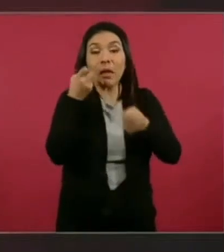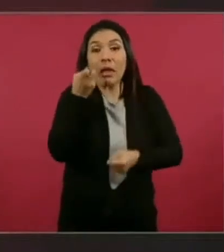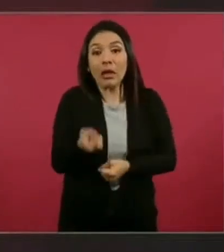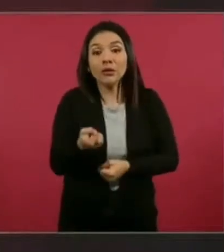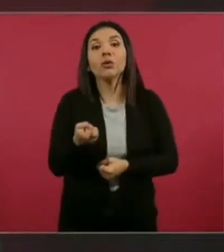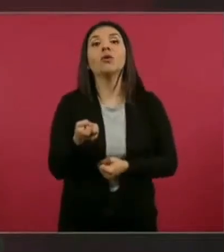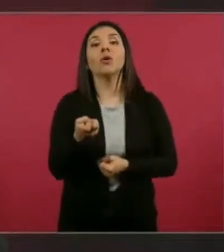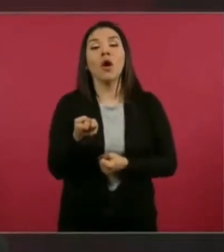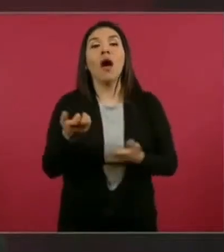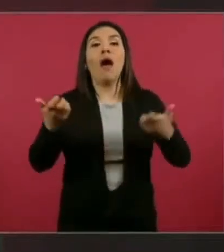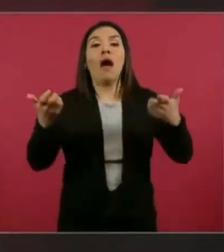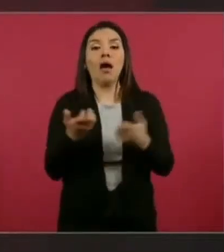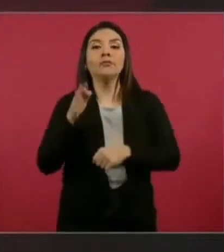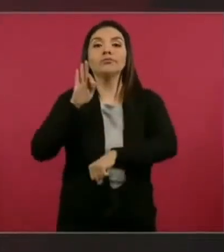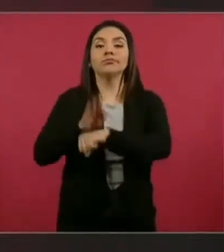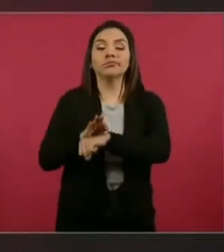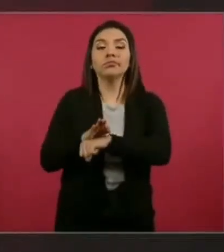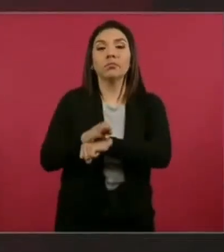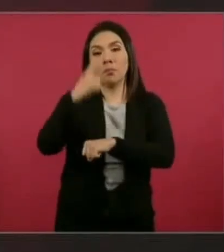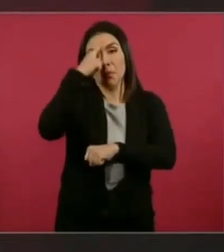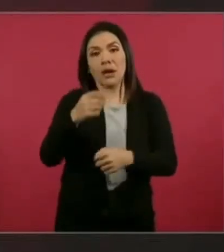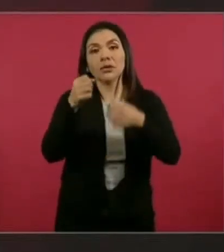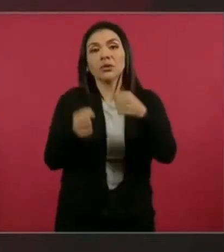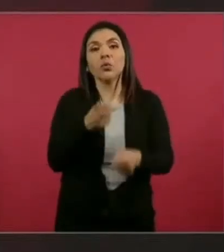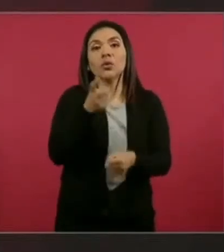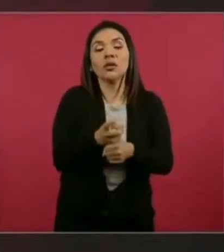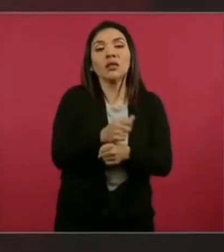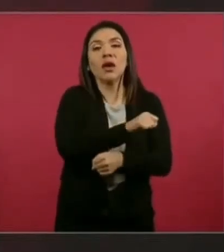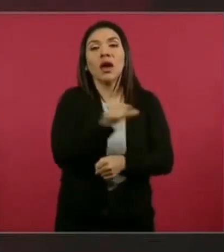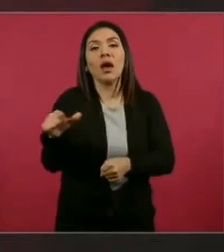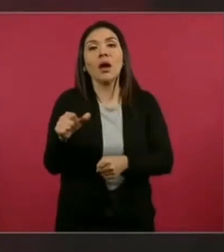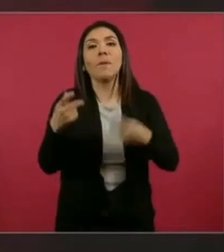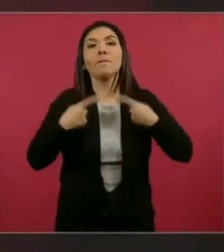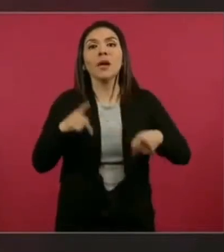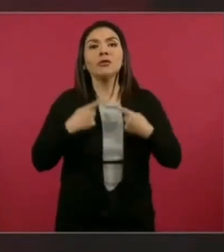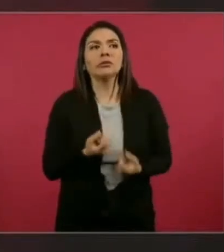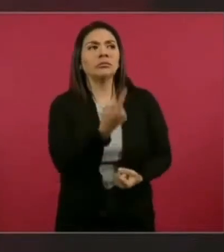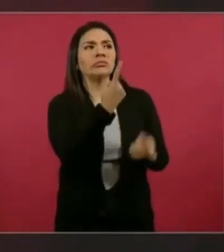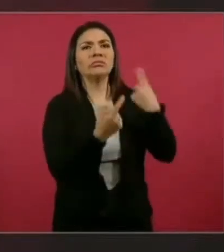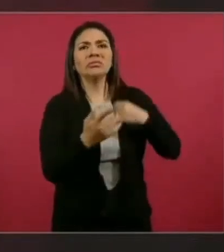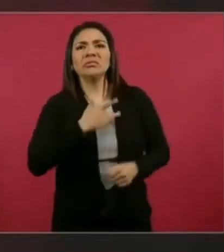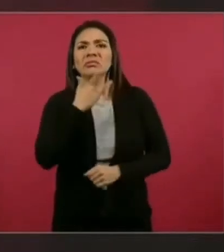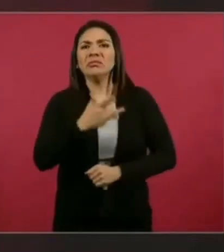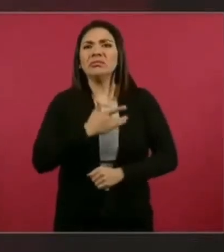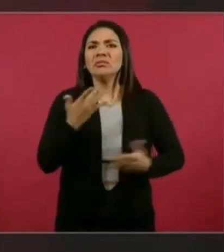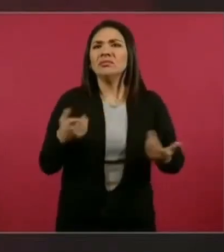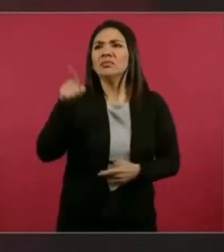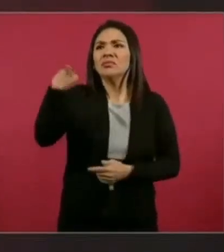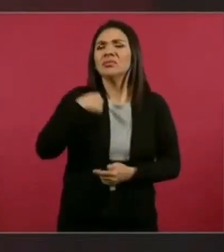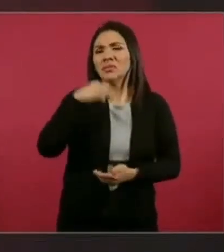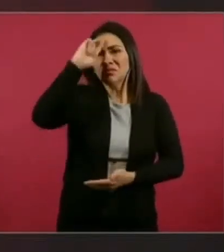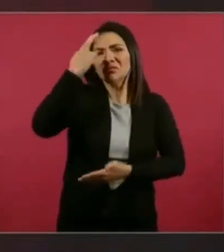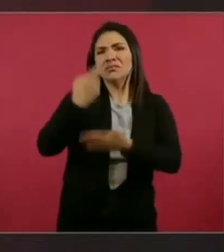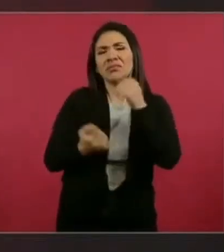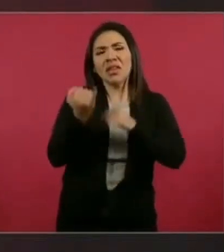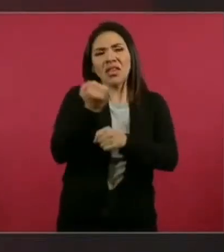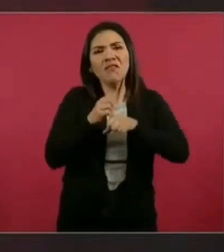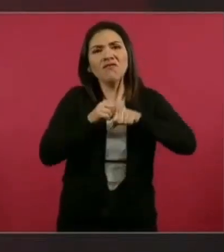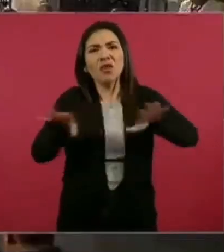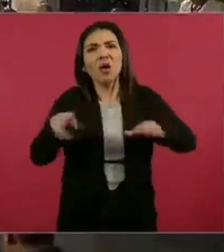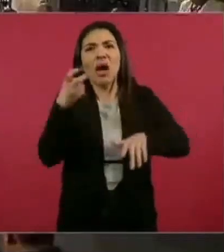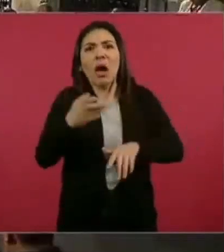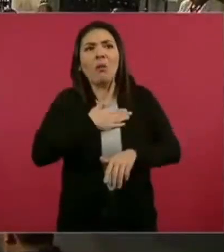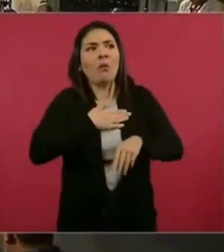garantizar y proteger la seguridad de quienes sientan y crean que esta vulneración de datos